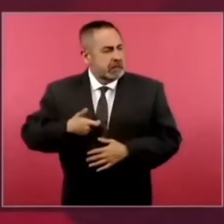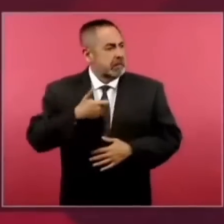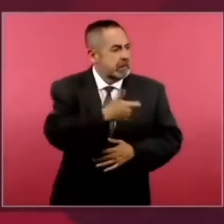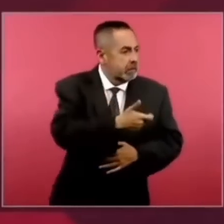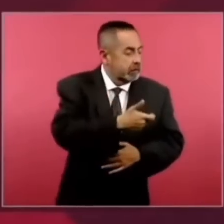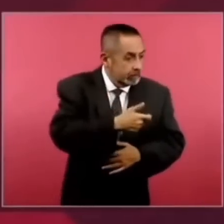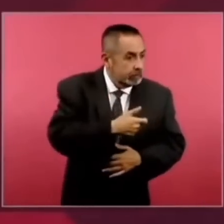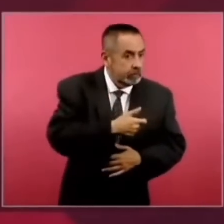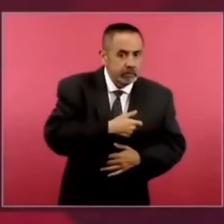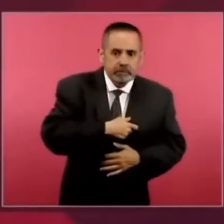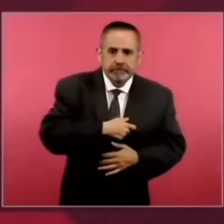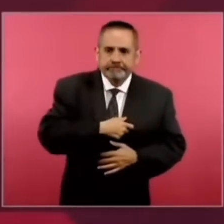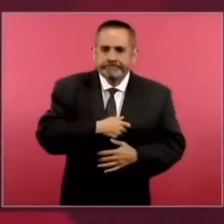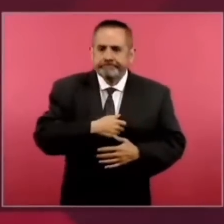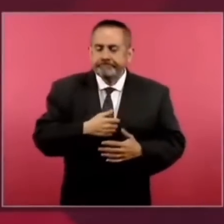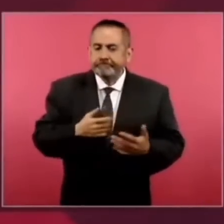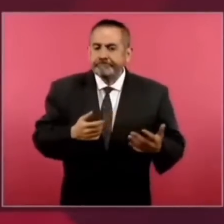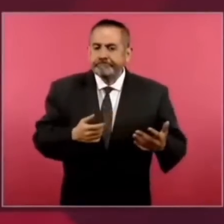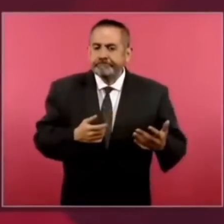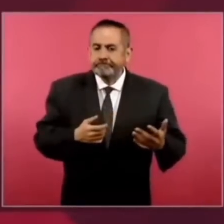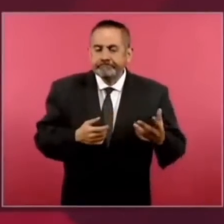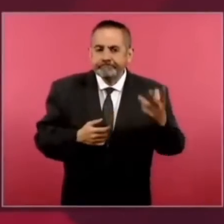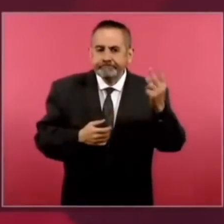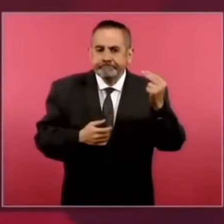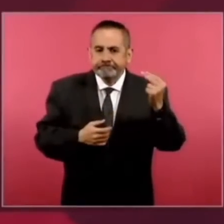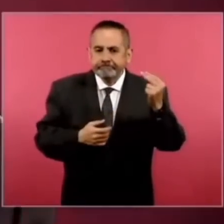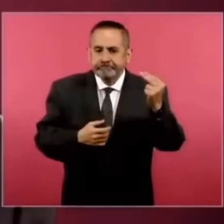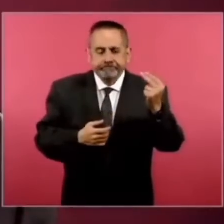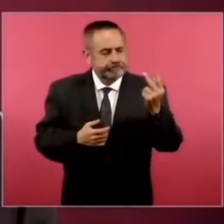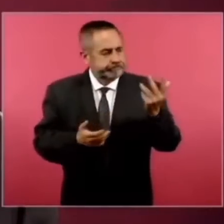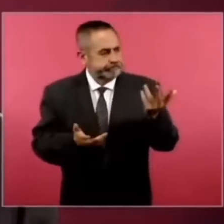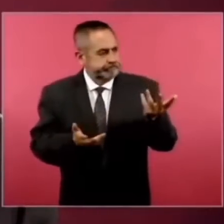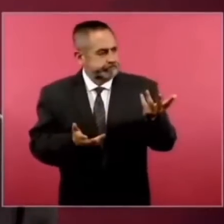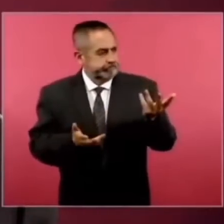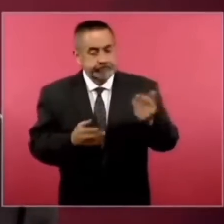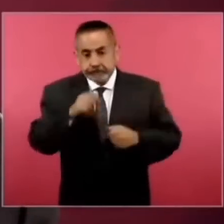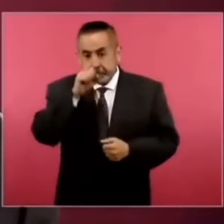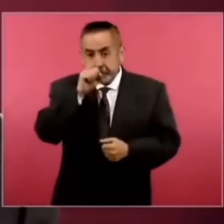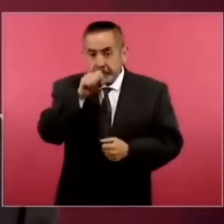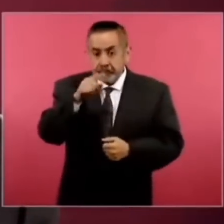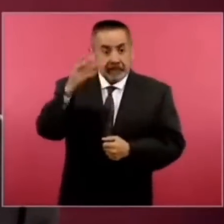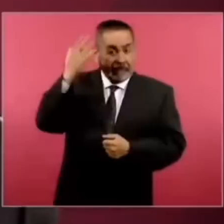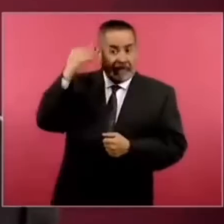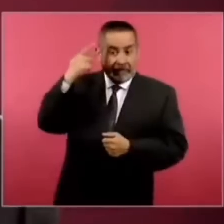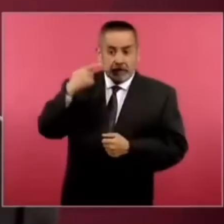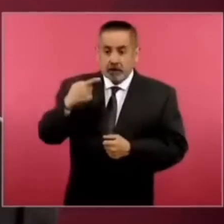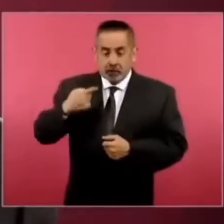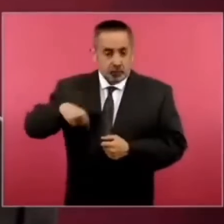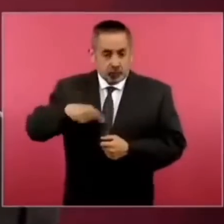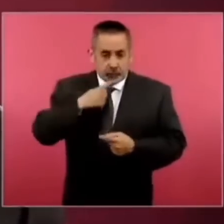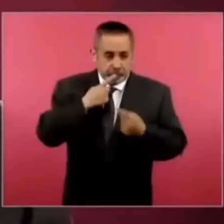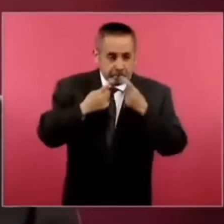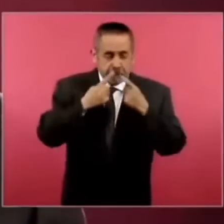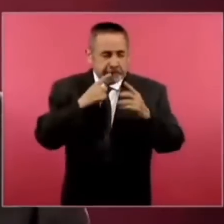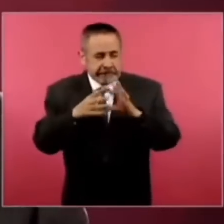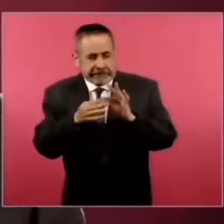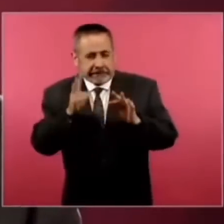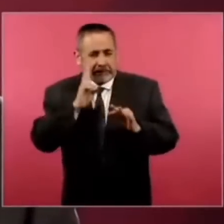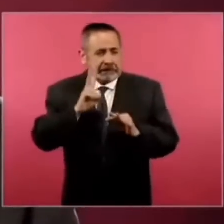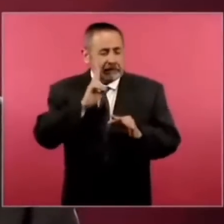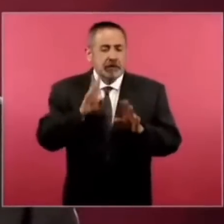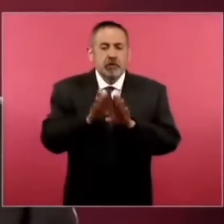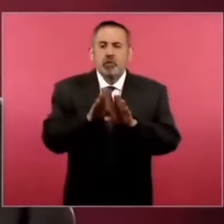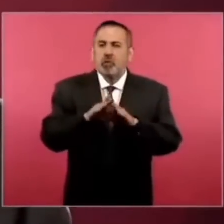Pero como estábamos en ese entonces en una negociación para lo